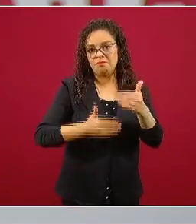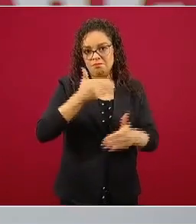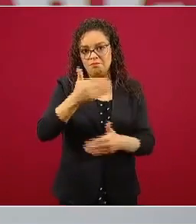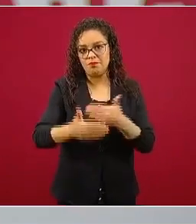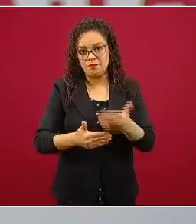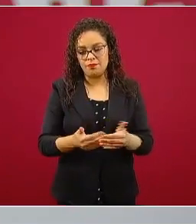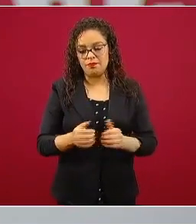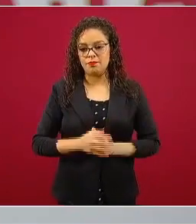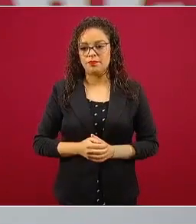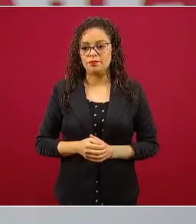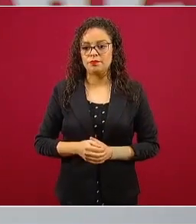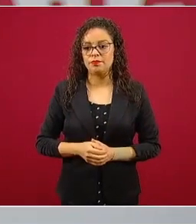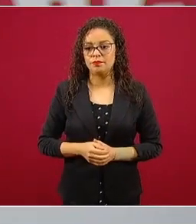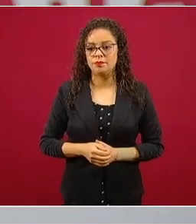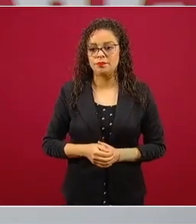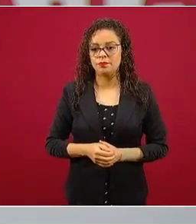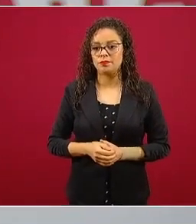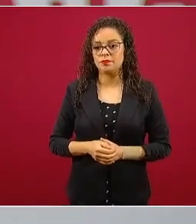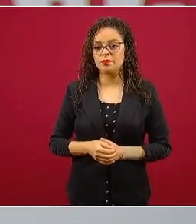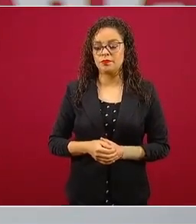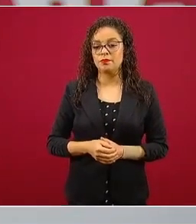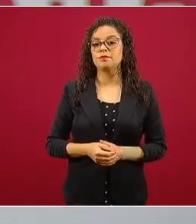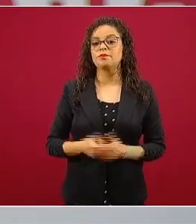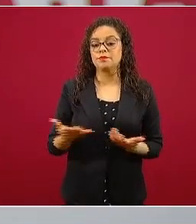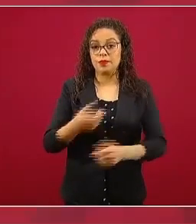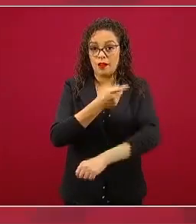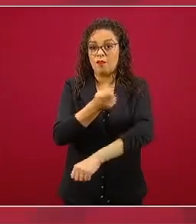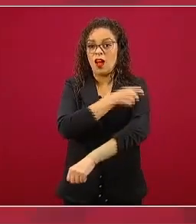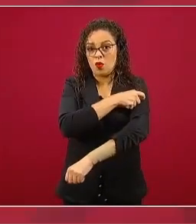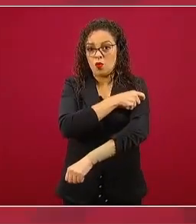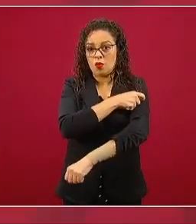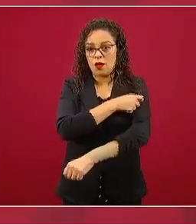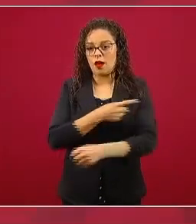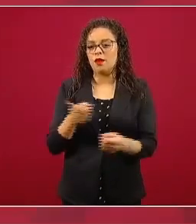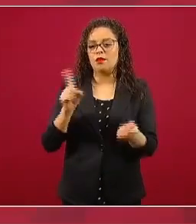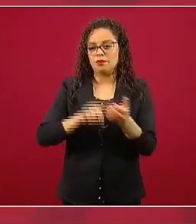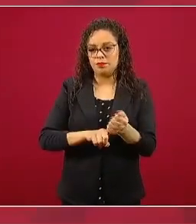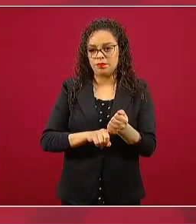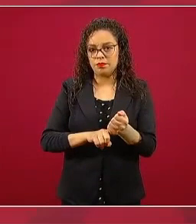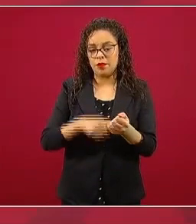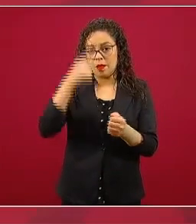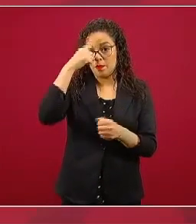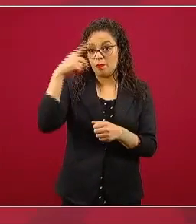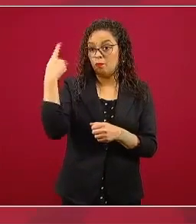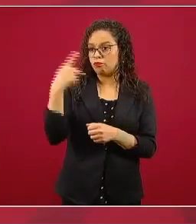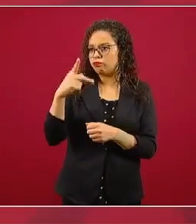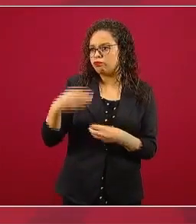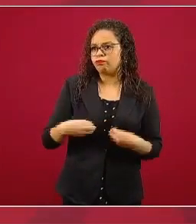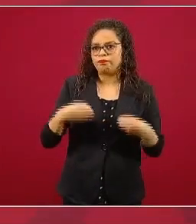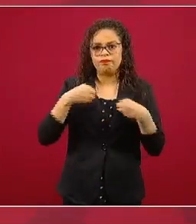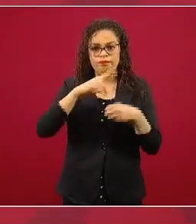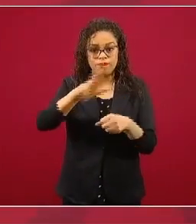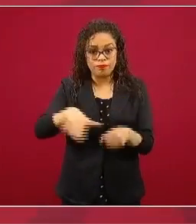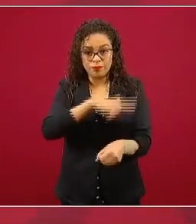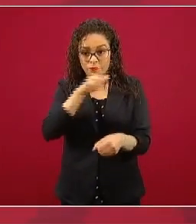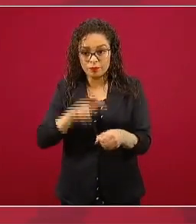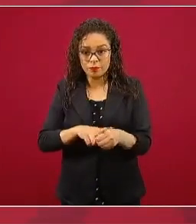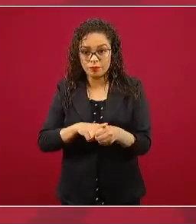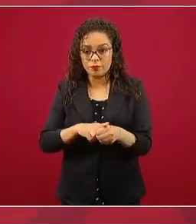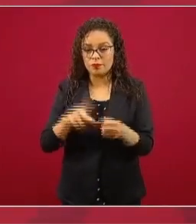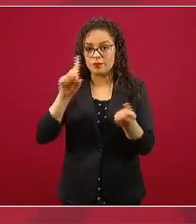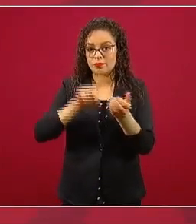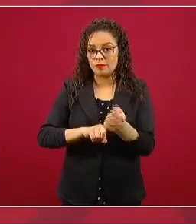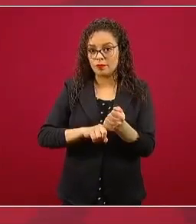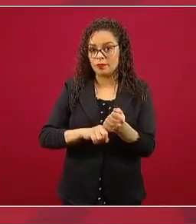estratégica, porque para regresar a la, vamos a decir, una normalidad plena económica en el